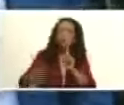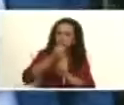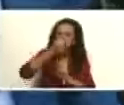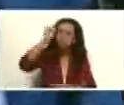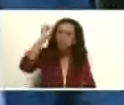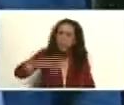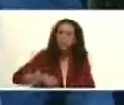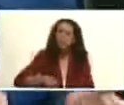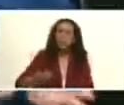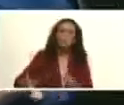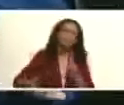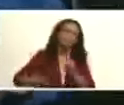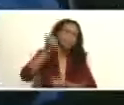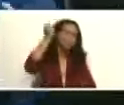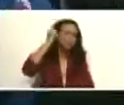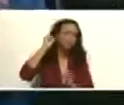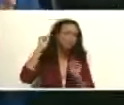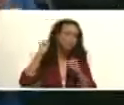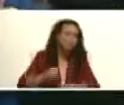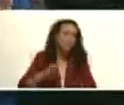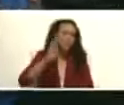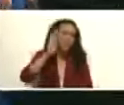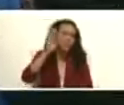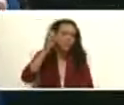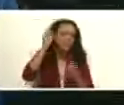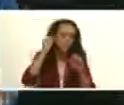lo tenemos que lograr.